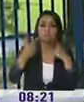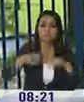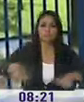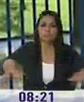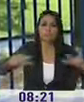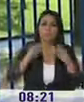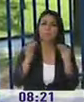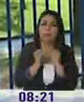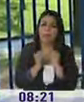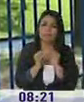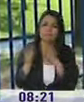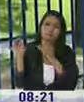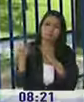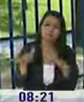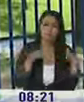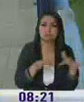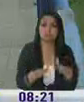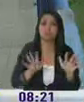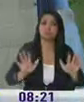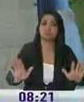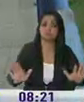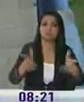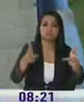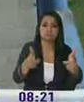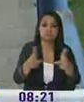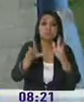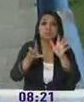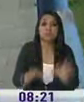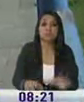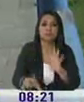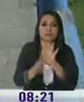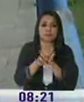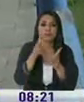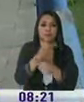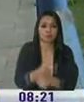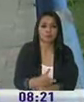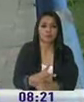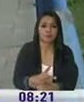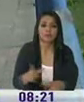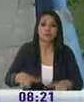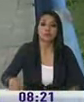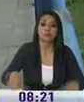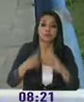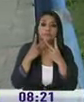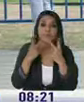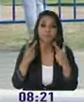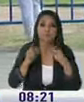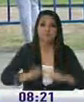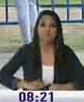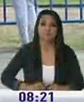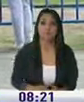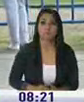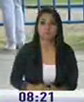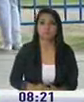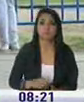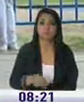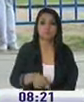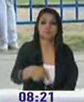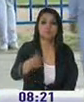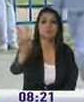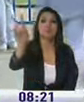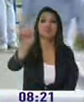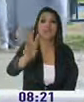más conflictivos y de vigilar el cumplimiento de la ley en el cuidado y buen uso de los espacios públicos. Hasta el próximo viernes va a